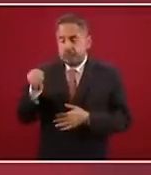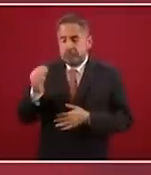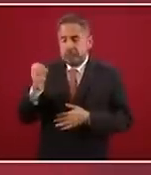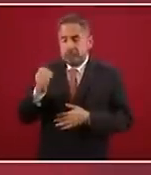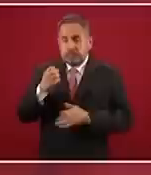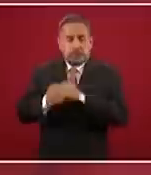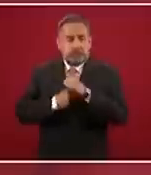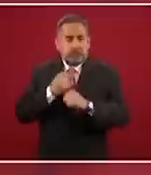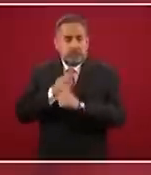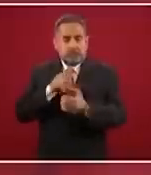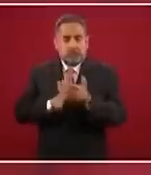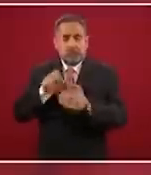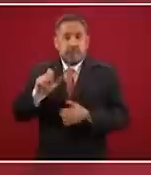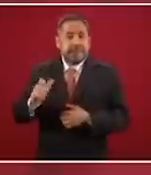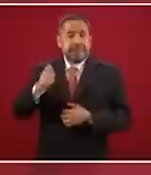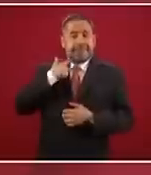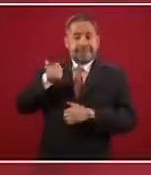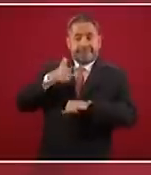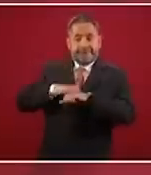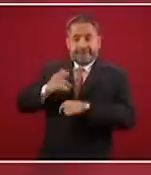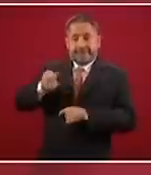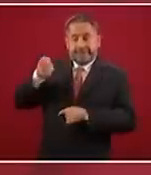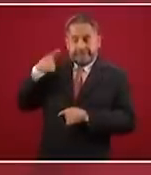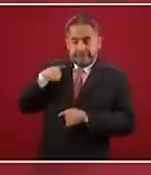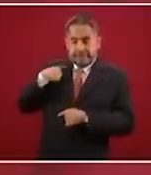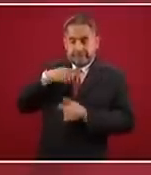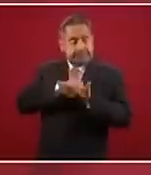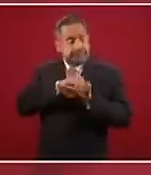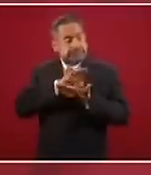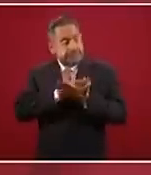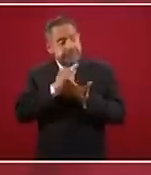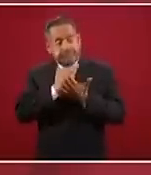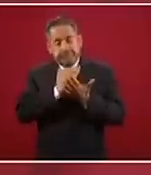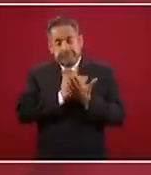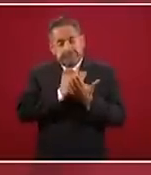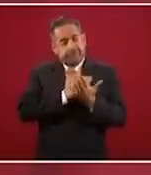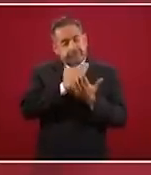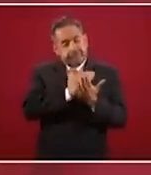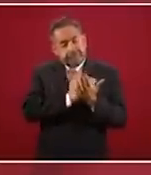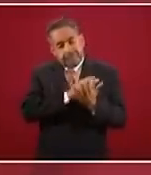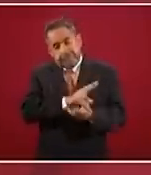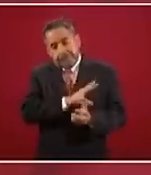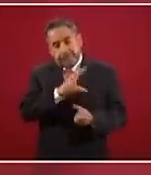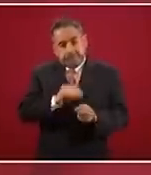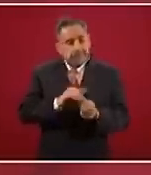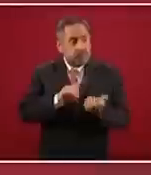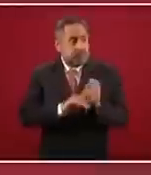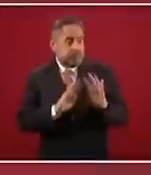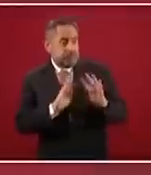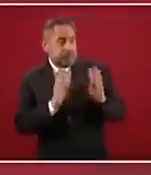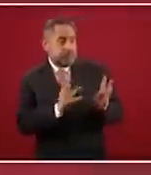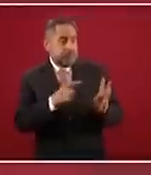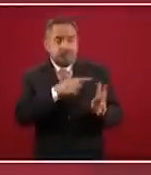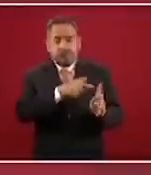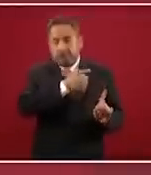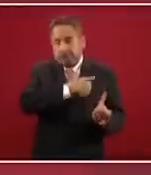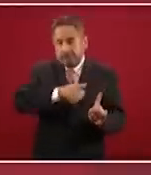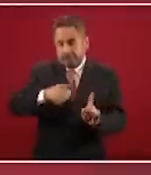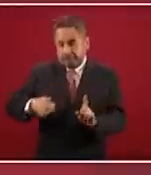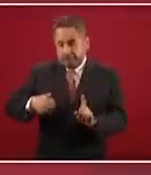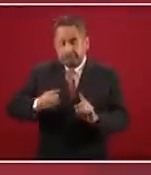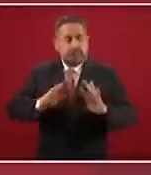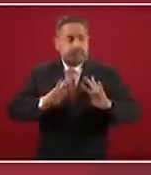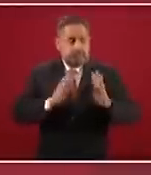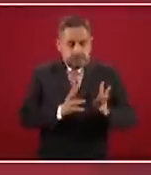2018, en la administración anterior, se tomó el registro de todo el Comité Ejecutivo General y